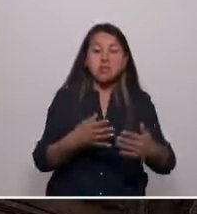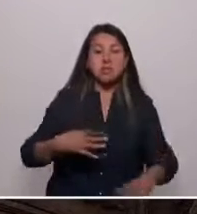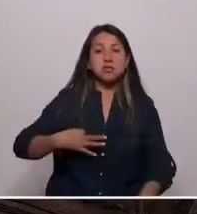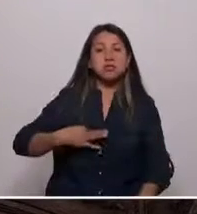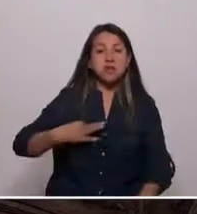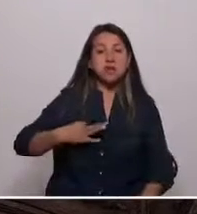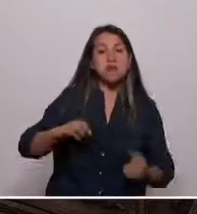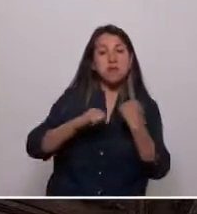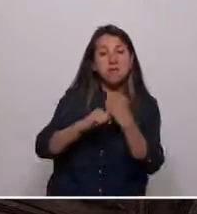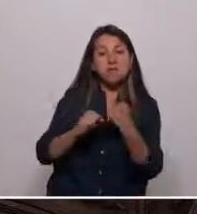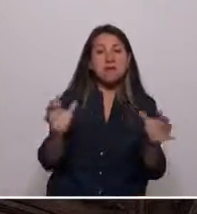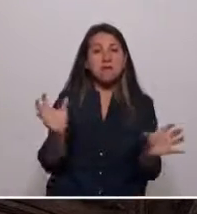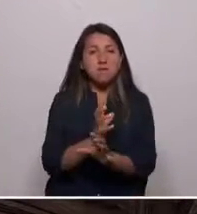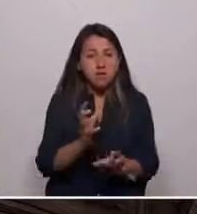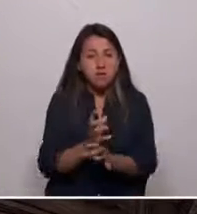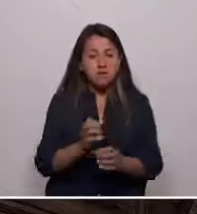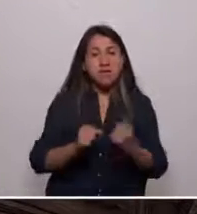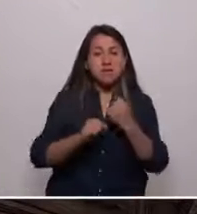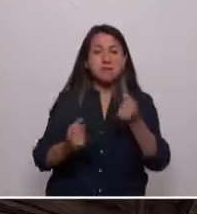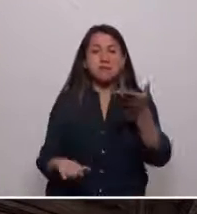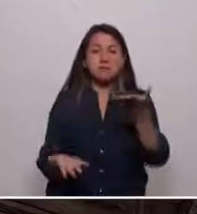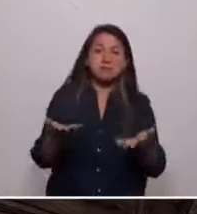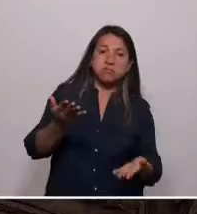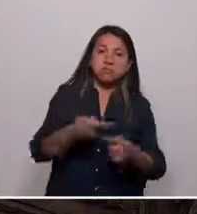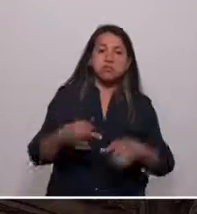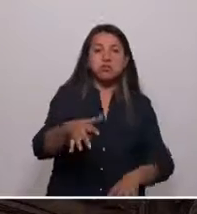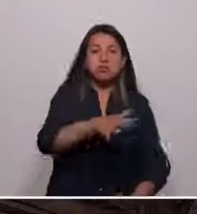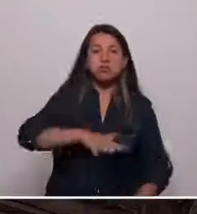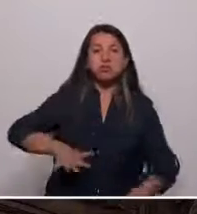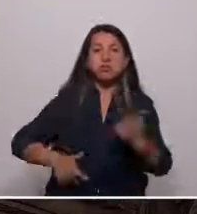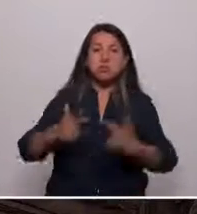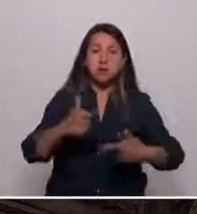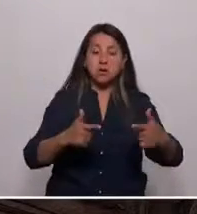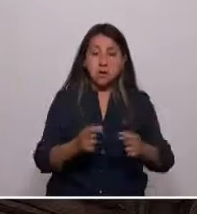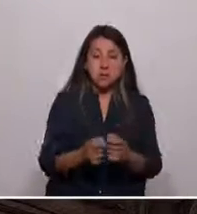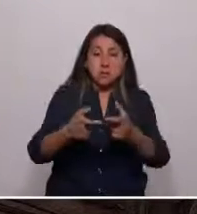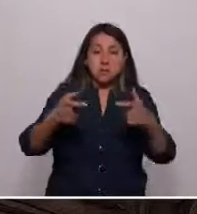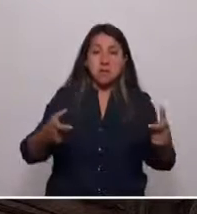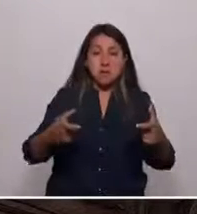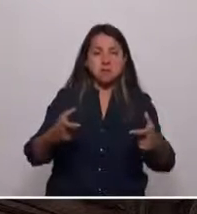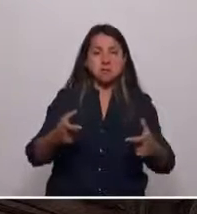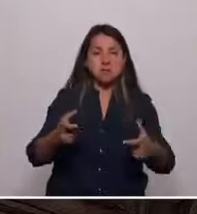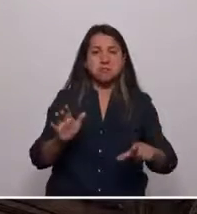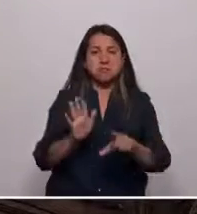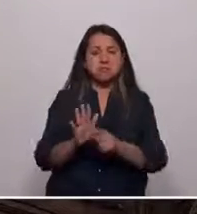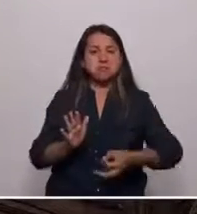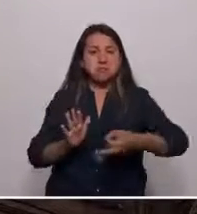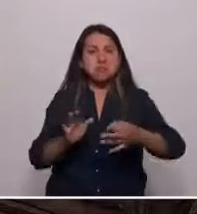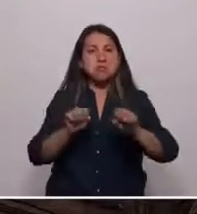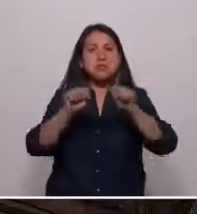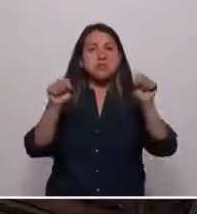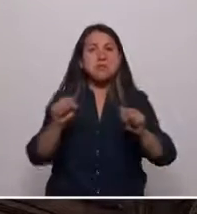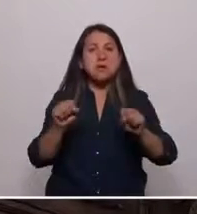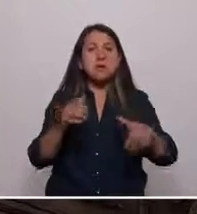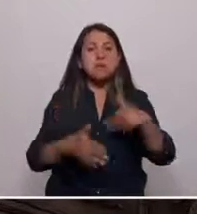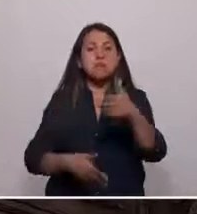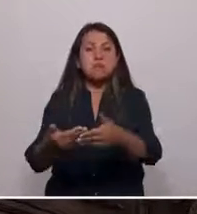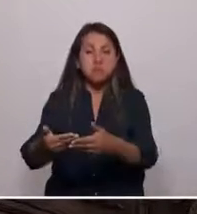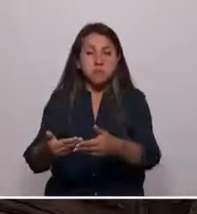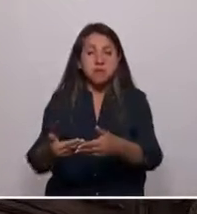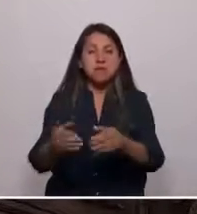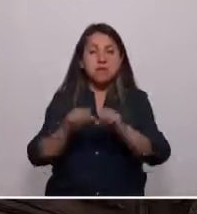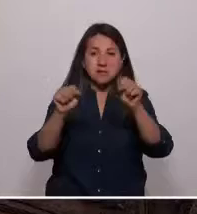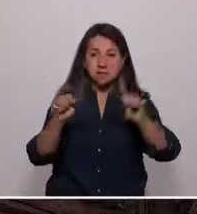la violencia y la inestabilidad social y política, aumenta la legitimidad del sistema político y de los procesos